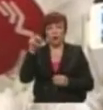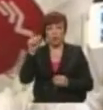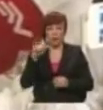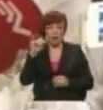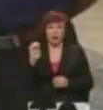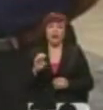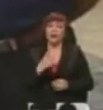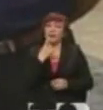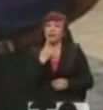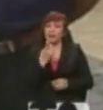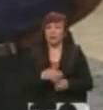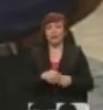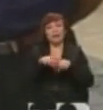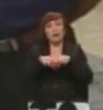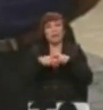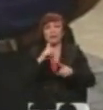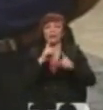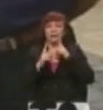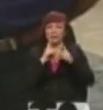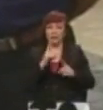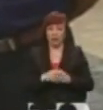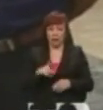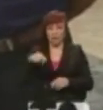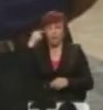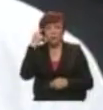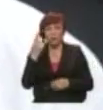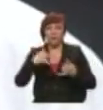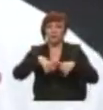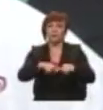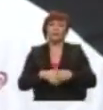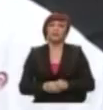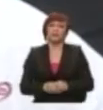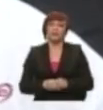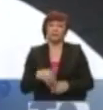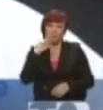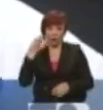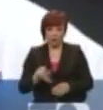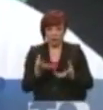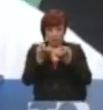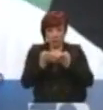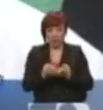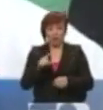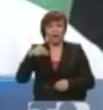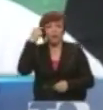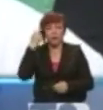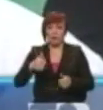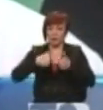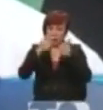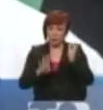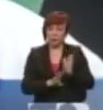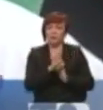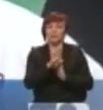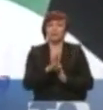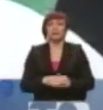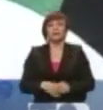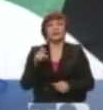de qué tanto avancen los diálogos con el gobierno en materia de amnistías. Si en verdad quiere gobernar con los pueblos y construir un Estado